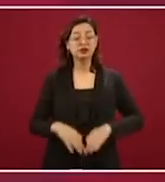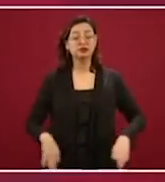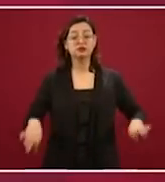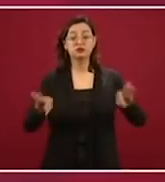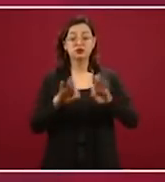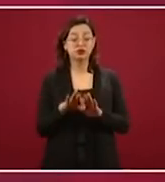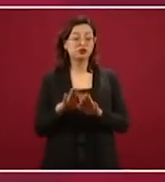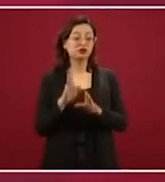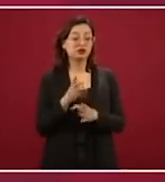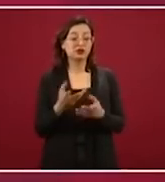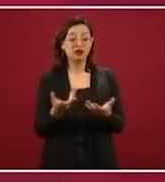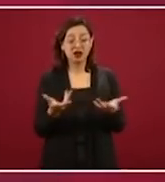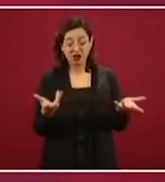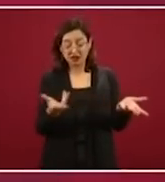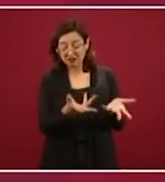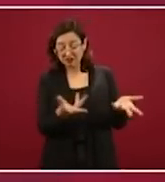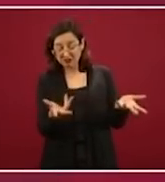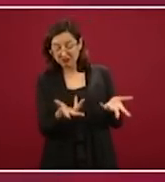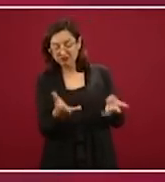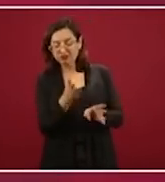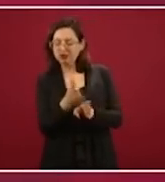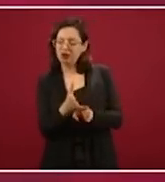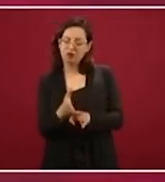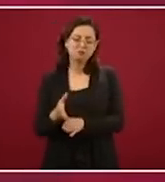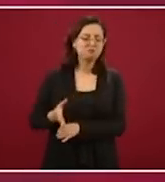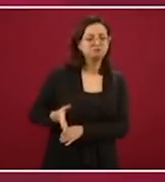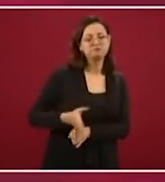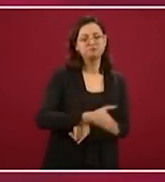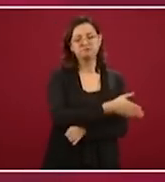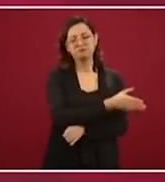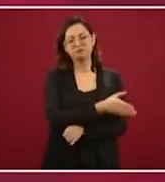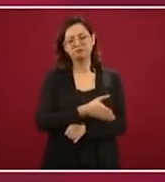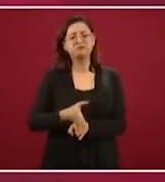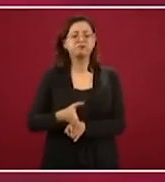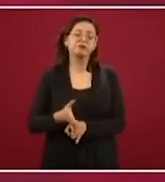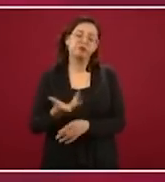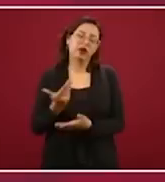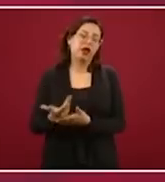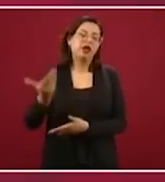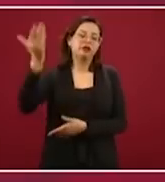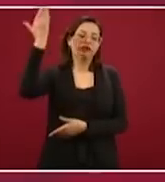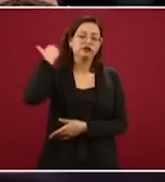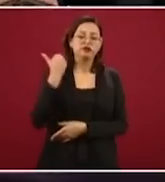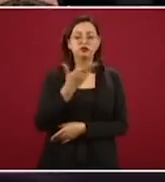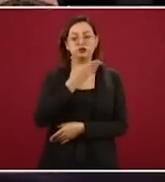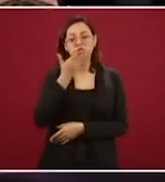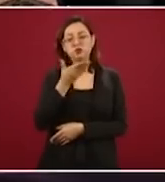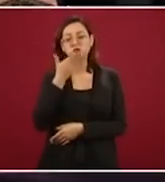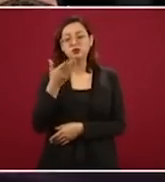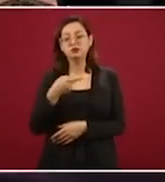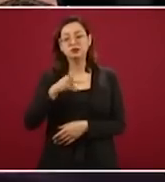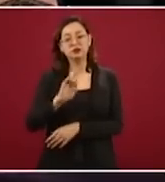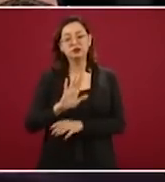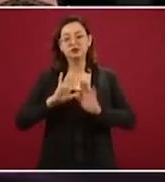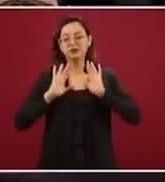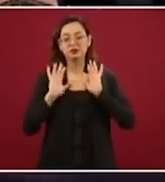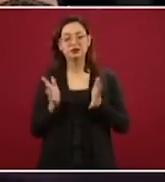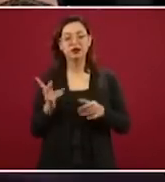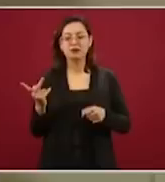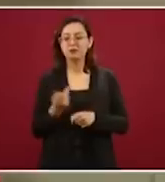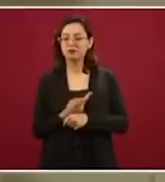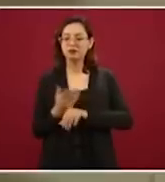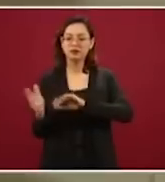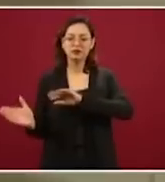es pasado, ya se fue a la historia. Pero